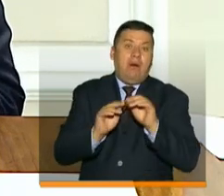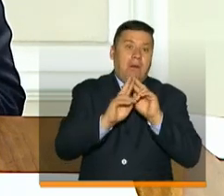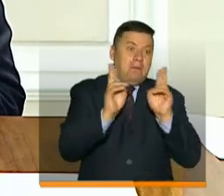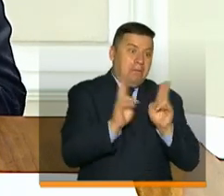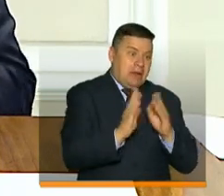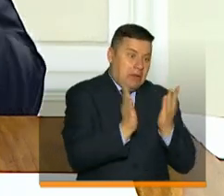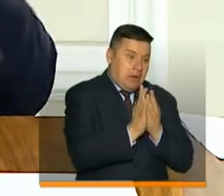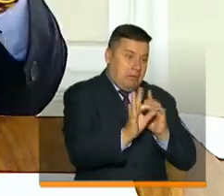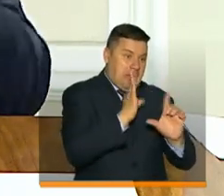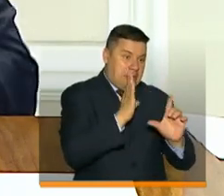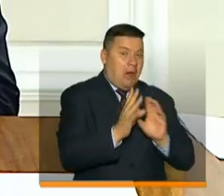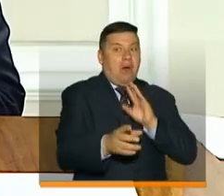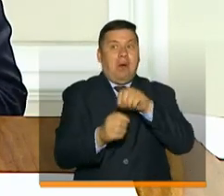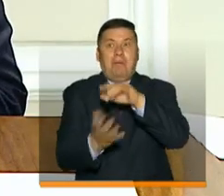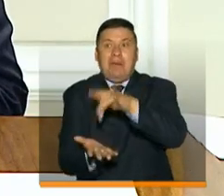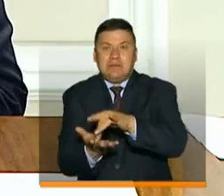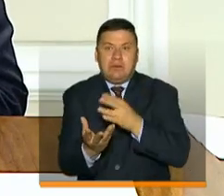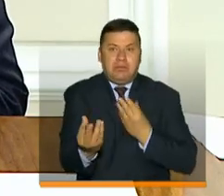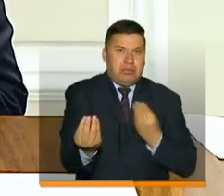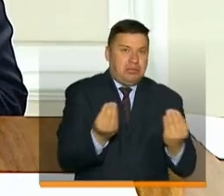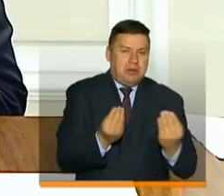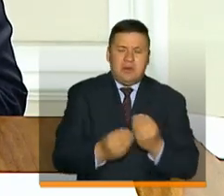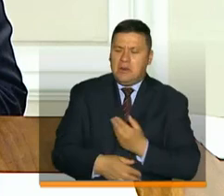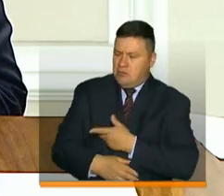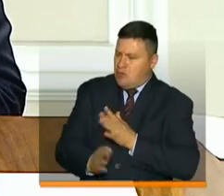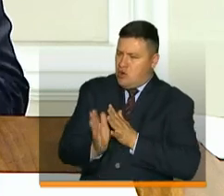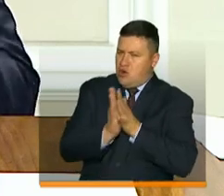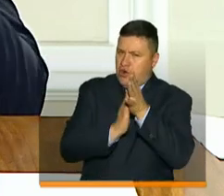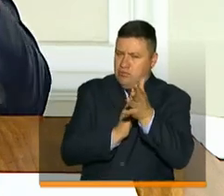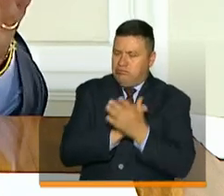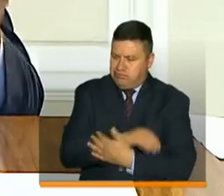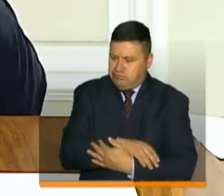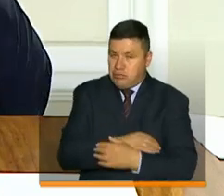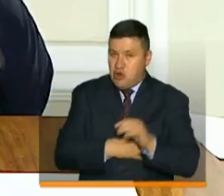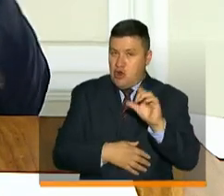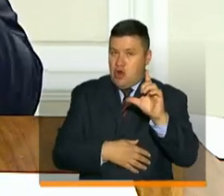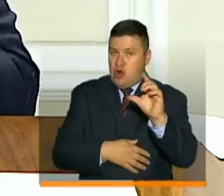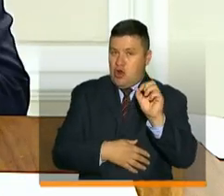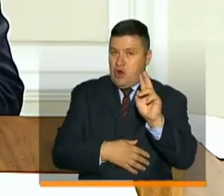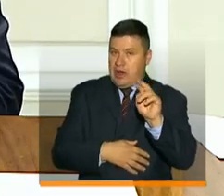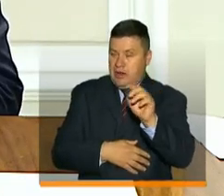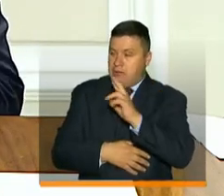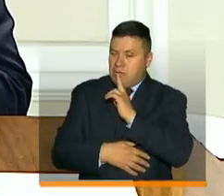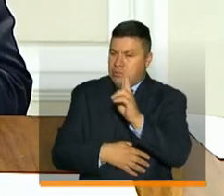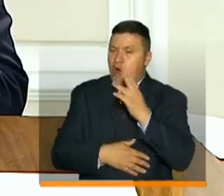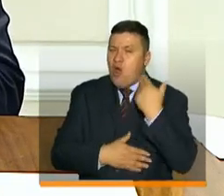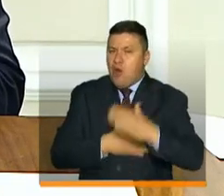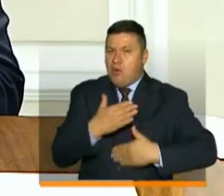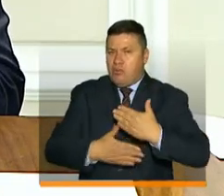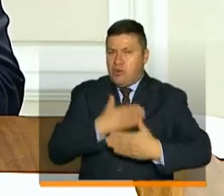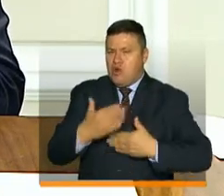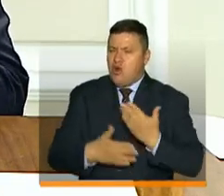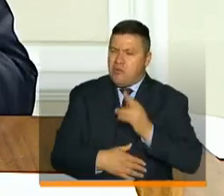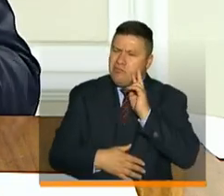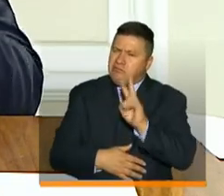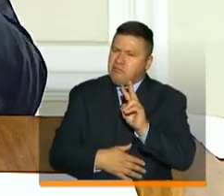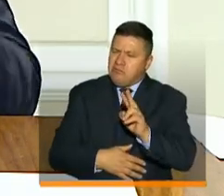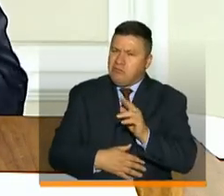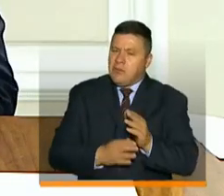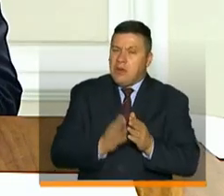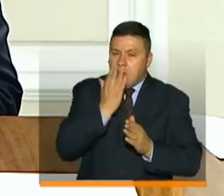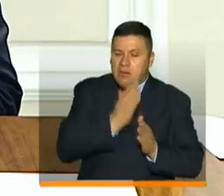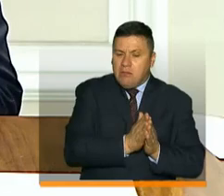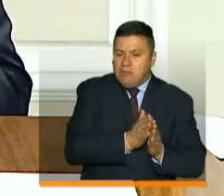con presencialidad. Así que también creo que podemos contarle a Lorena en qué se está avanzando y cómo estamos viendo el